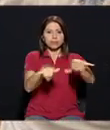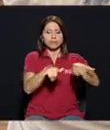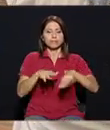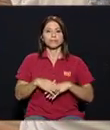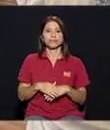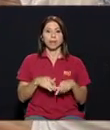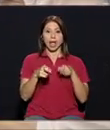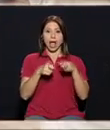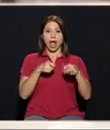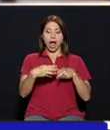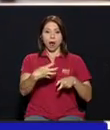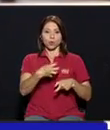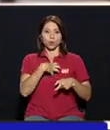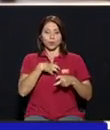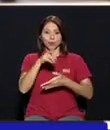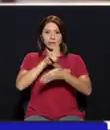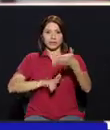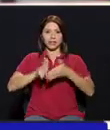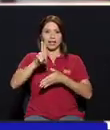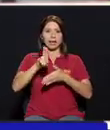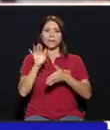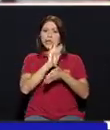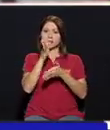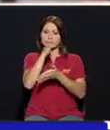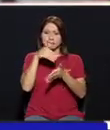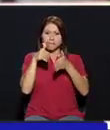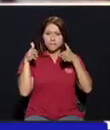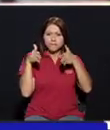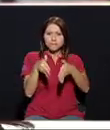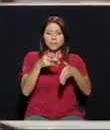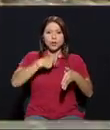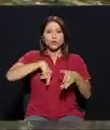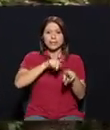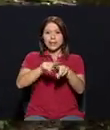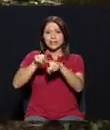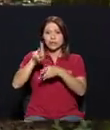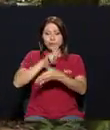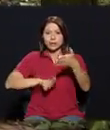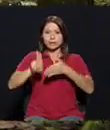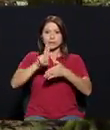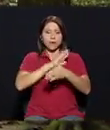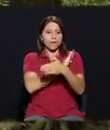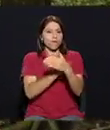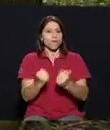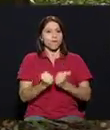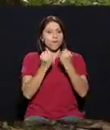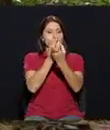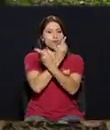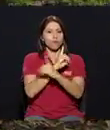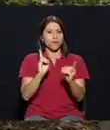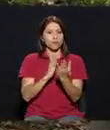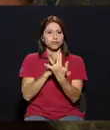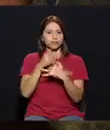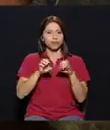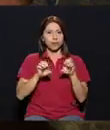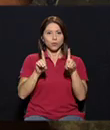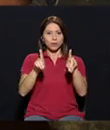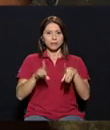Gracias a la autonomía universitaria, las y los estudiantes nos formamos para convertirnos en defensores del bien común.